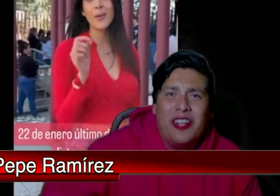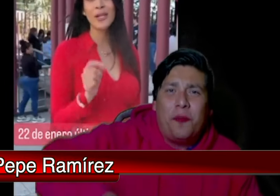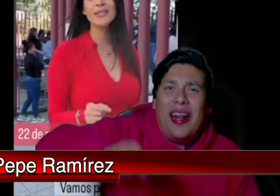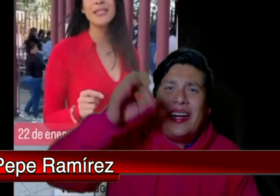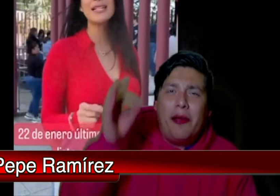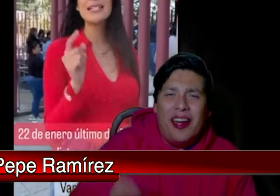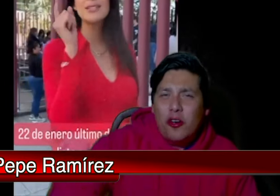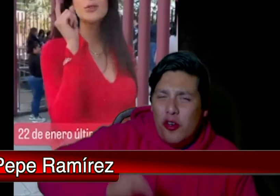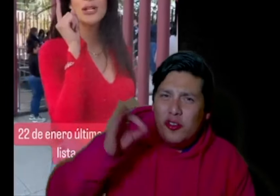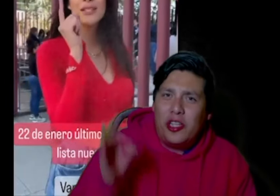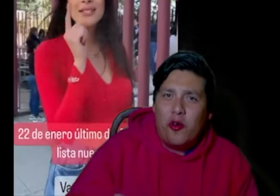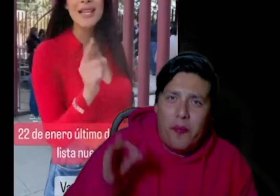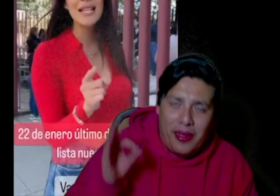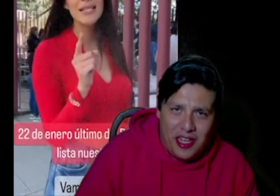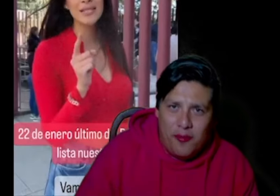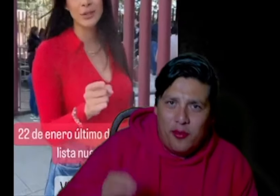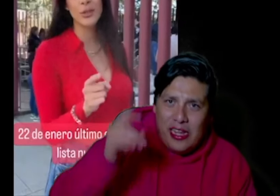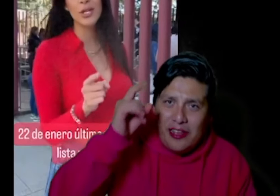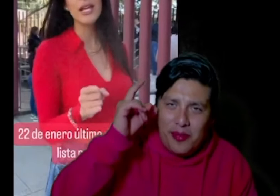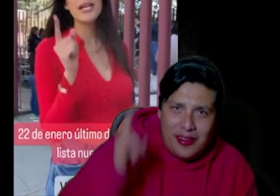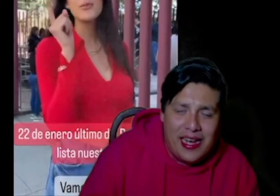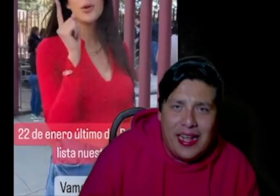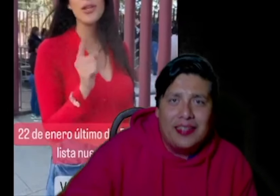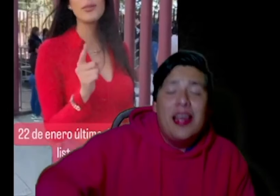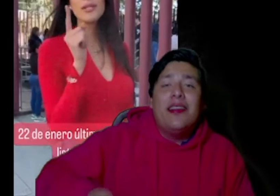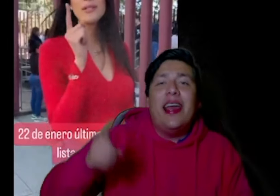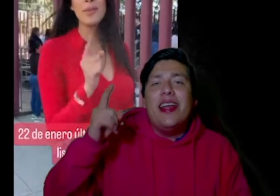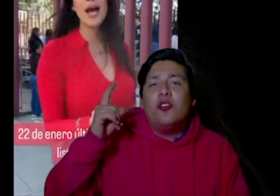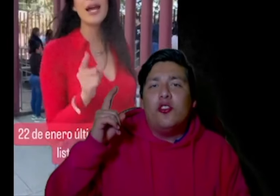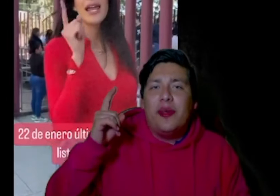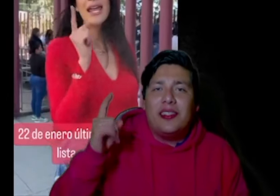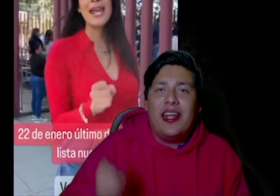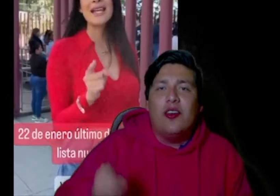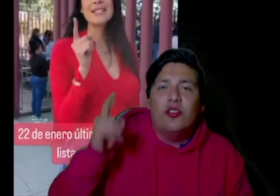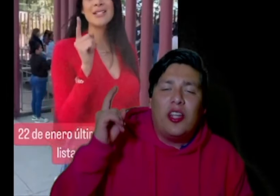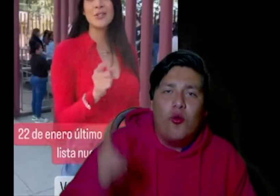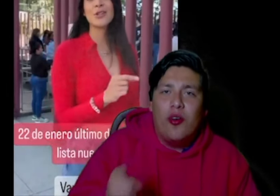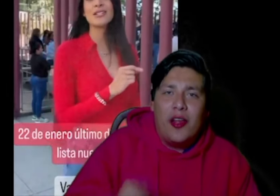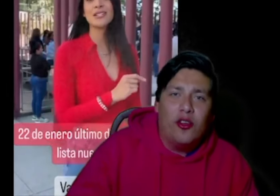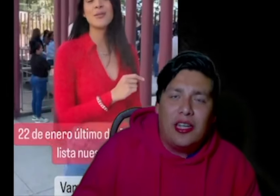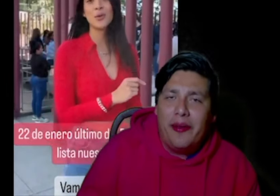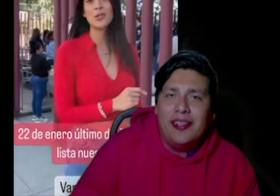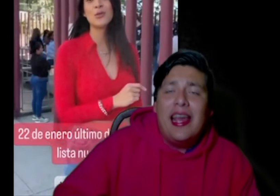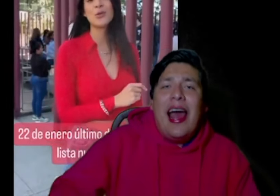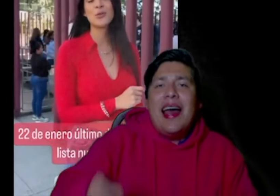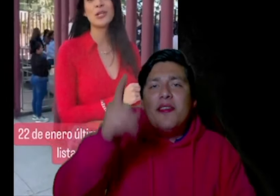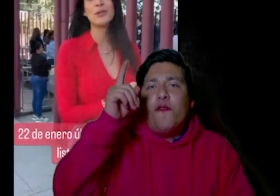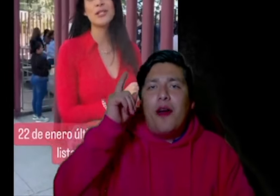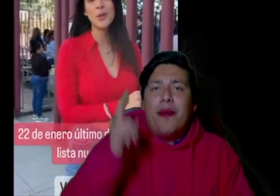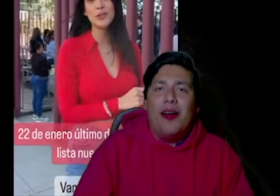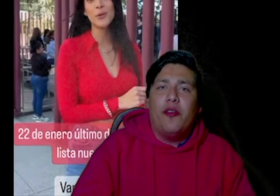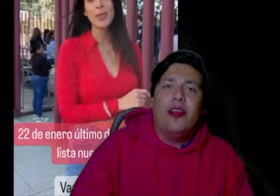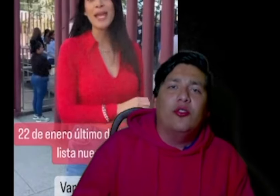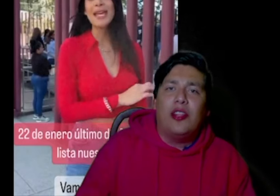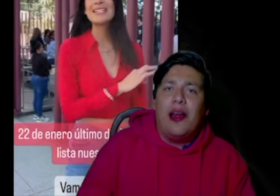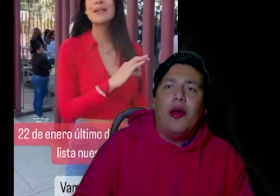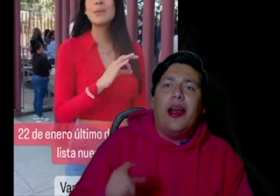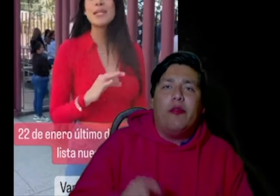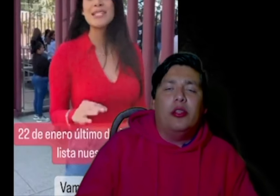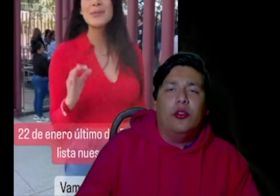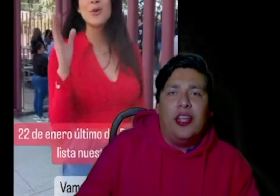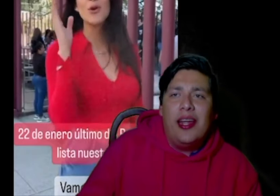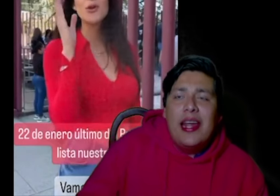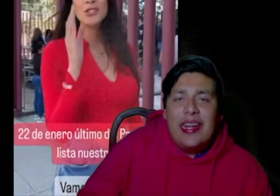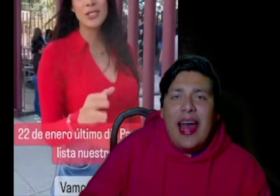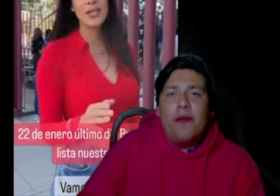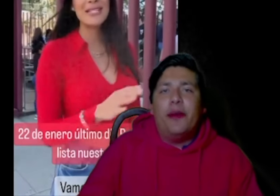los youtubers, para acabar con los que combatimos las mentiras de estos mezquinos que una y otra vez han difamado y denostado